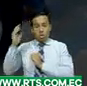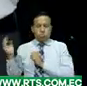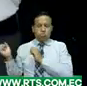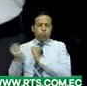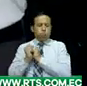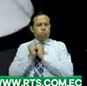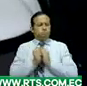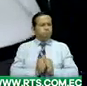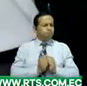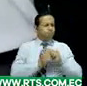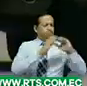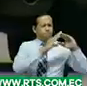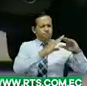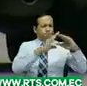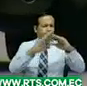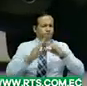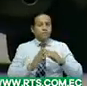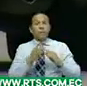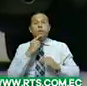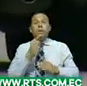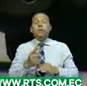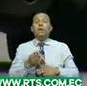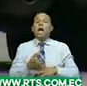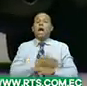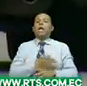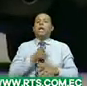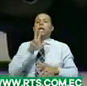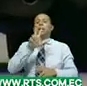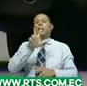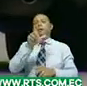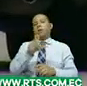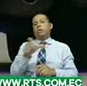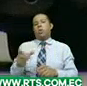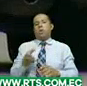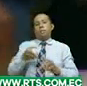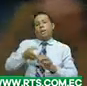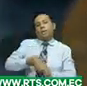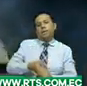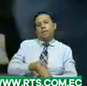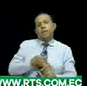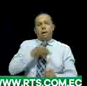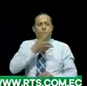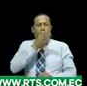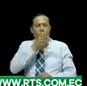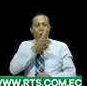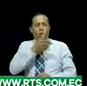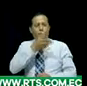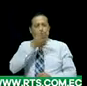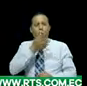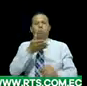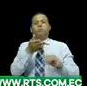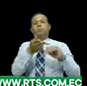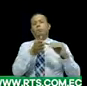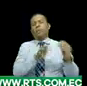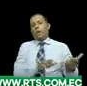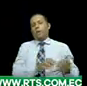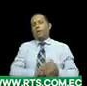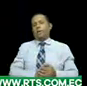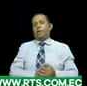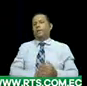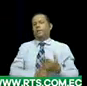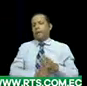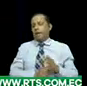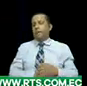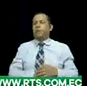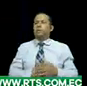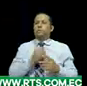3 personas habrían participado en el asesinato de Ruárez. Básicamente la información era para levantar ciertos equipos electrónicos y